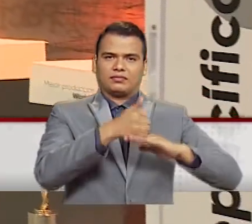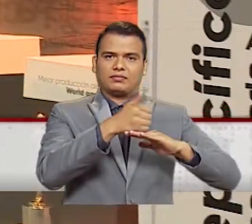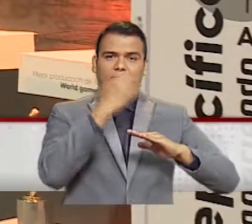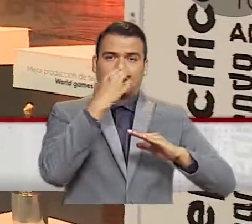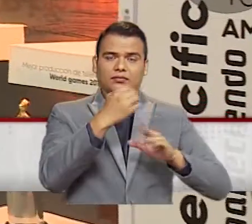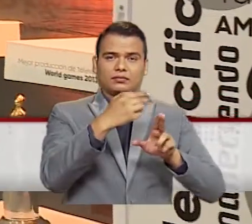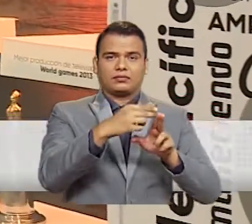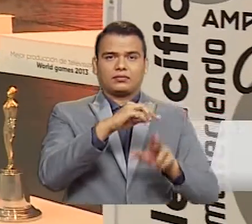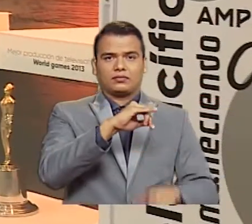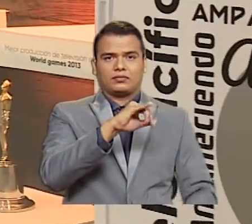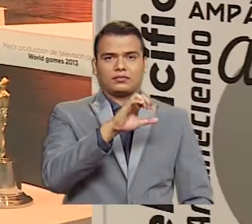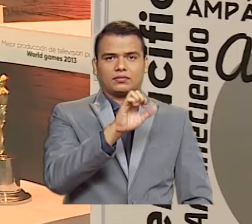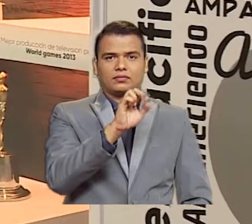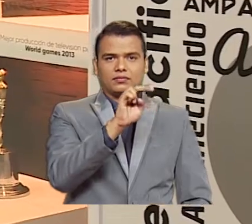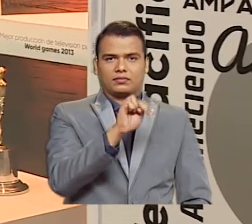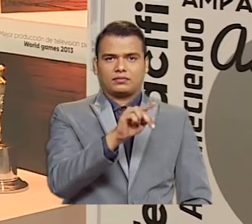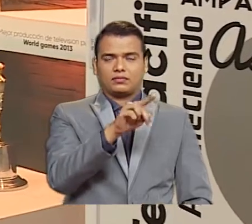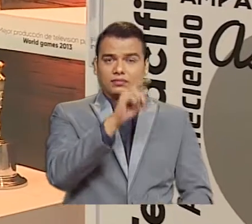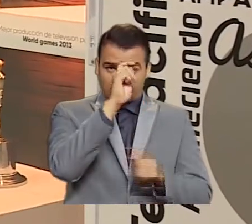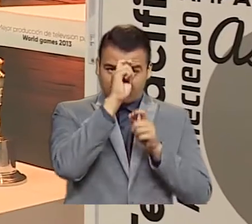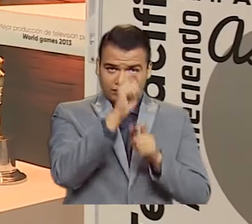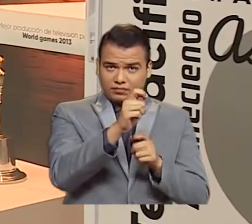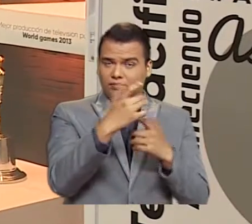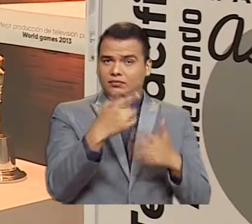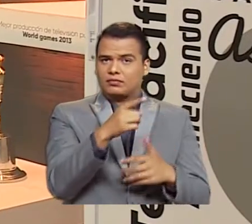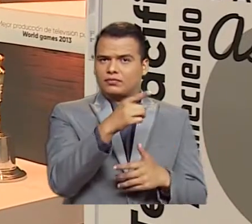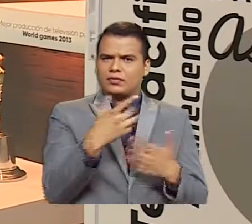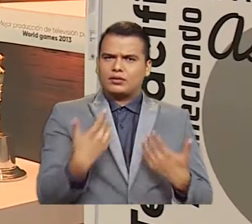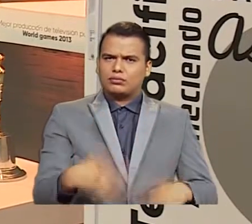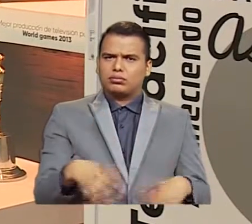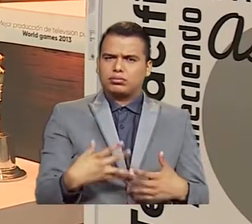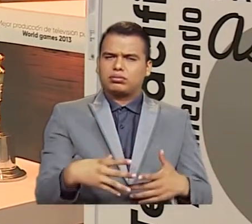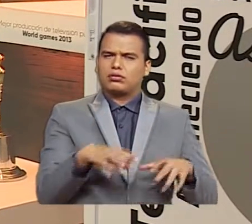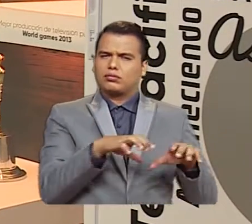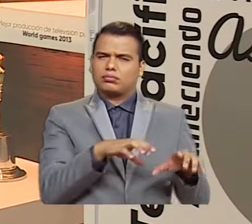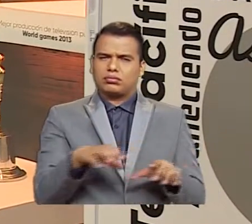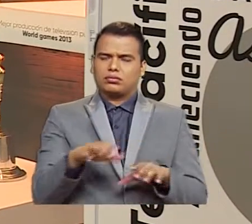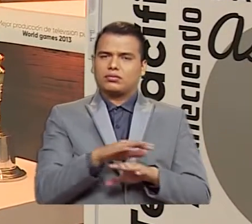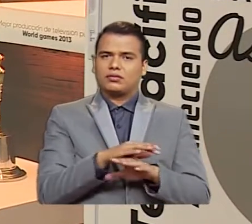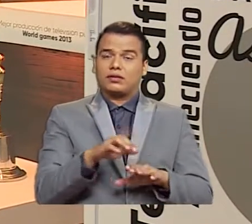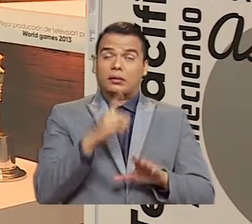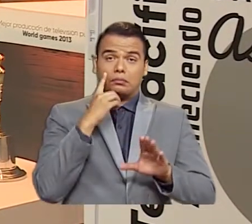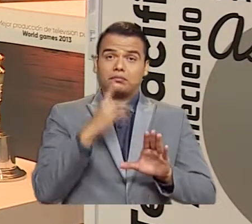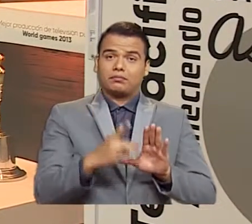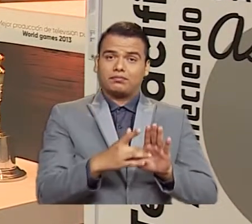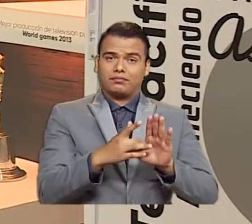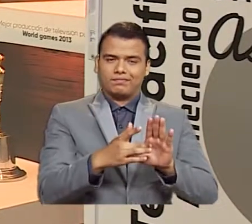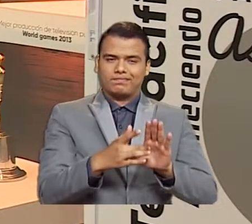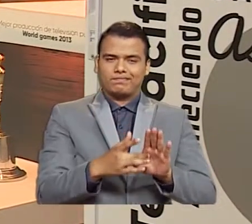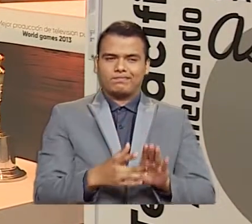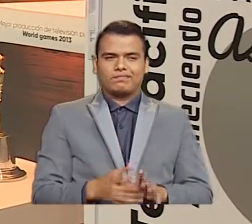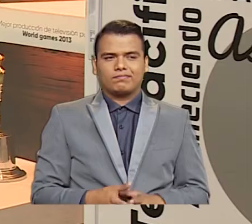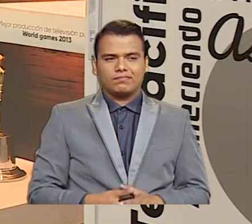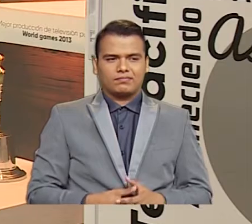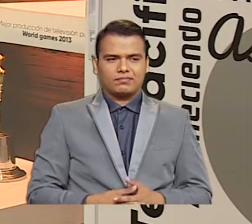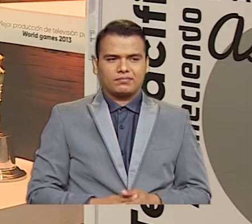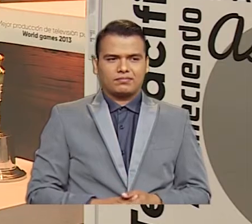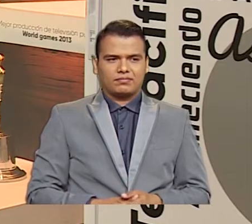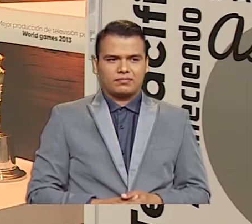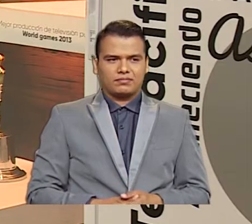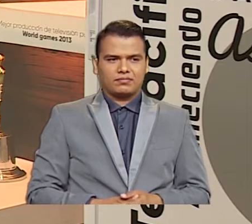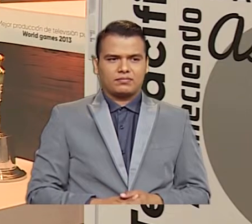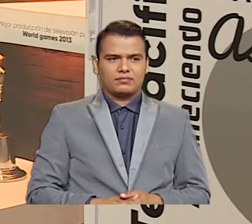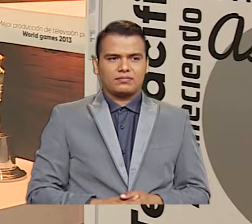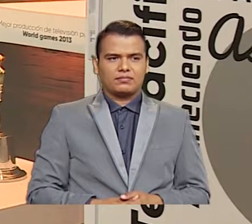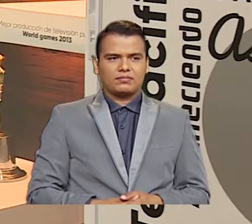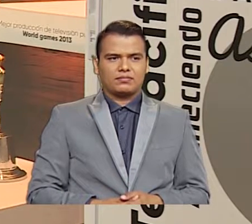teatral Jean-Marie Binoche, gracias a su obra Joselito busca la vida entre máscaras y aventuras. Veamos esta nota que nos